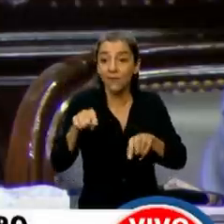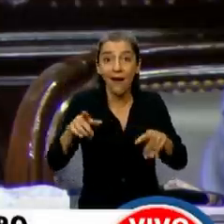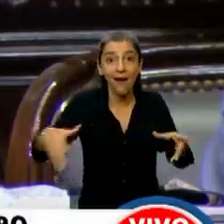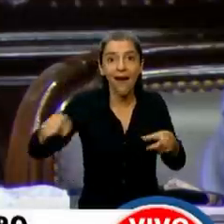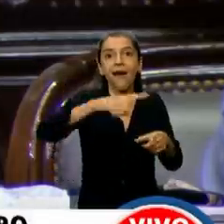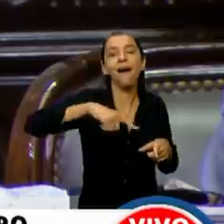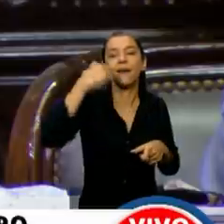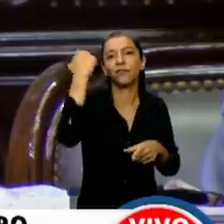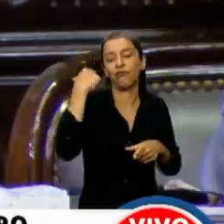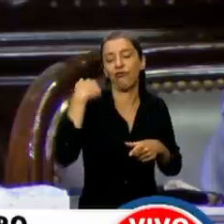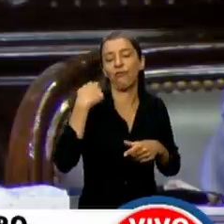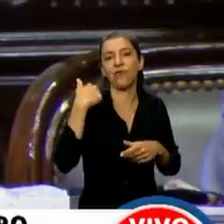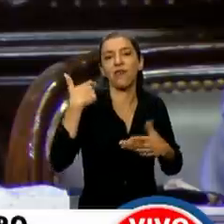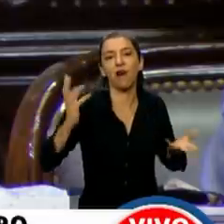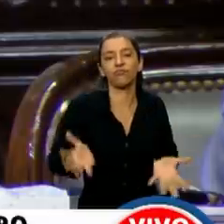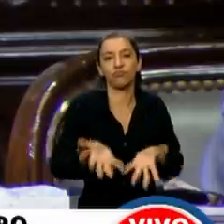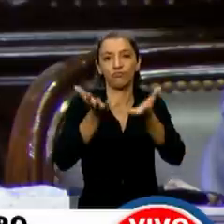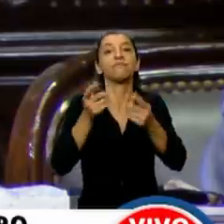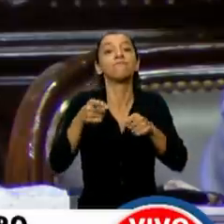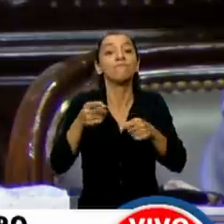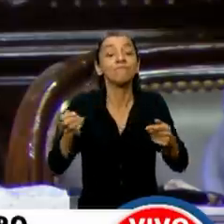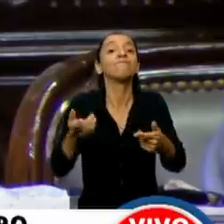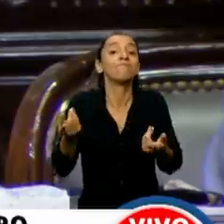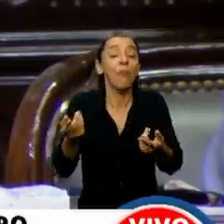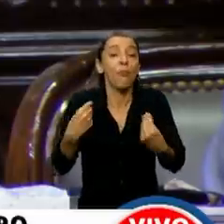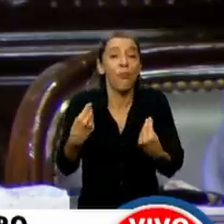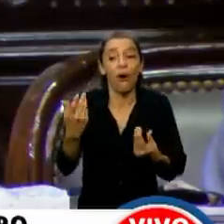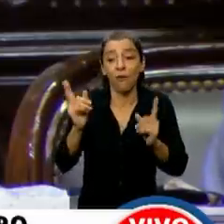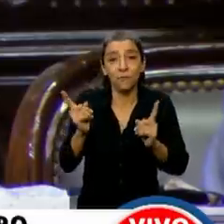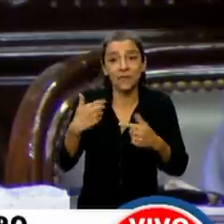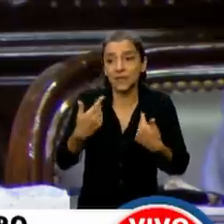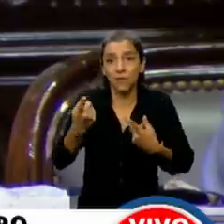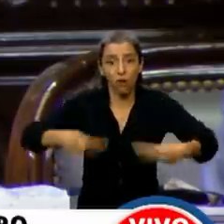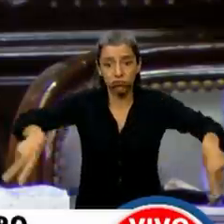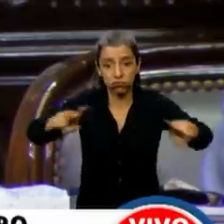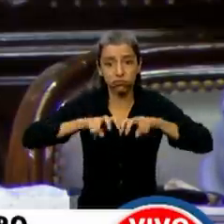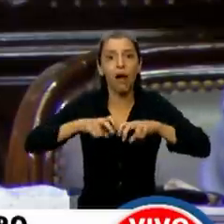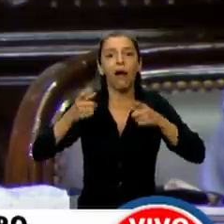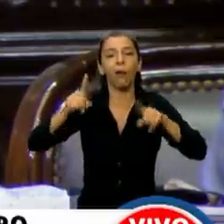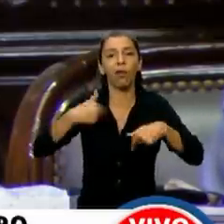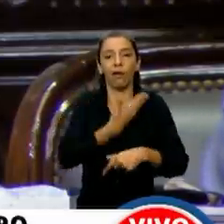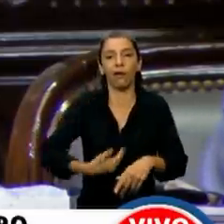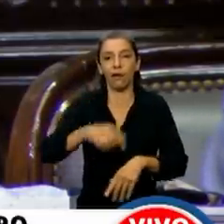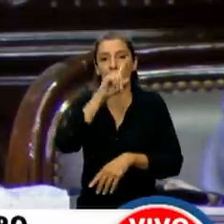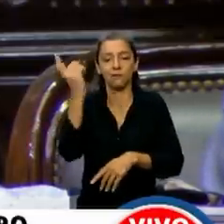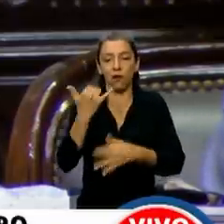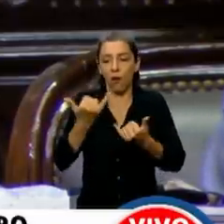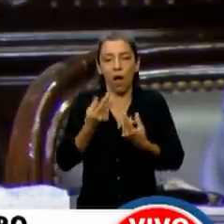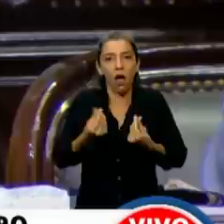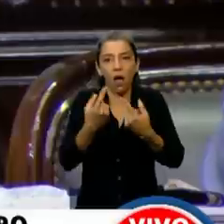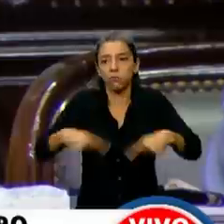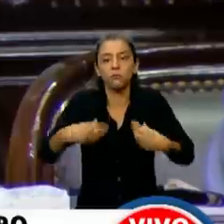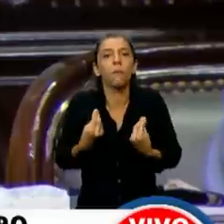políticas recuperar la recaudación tributaria y alimentar al estado de recursos para autofinanciarse